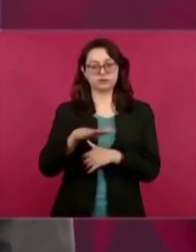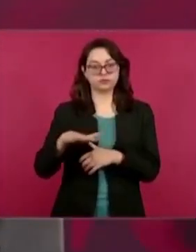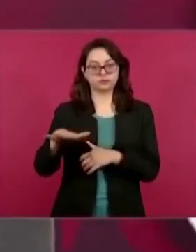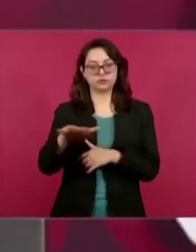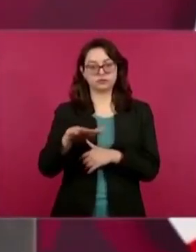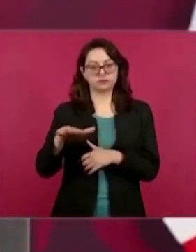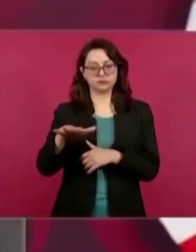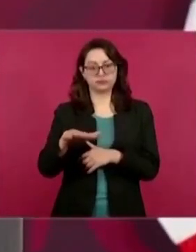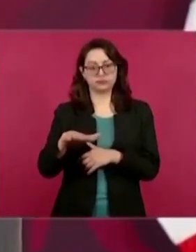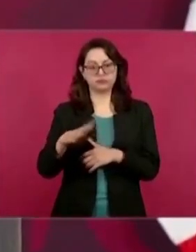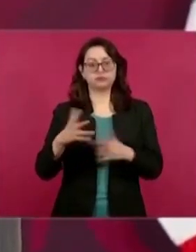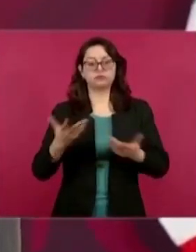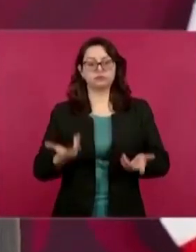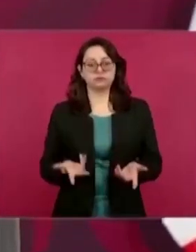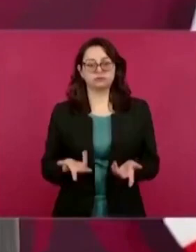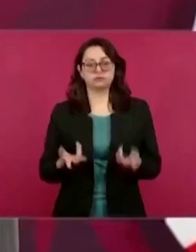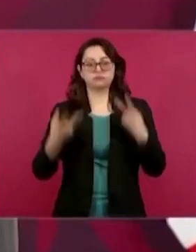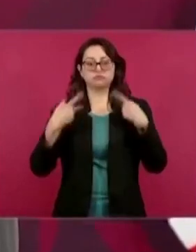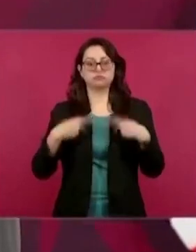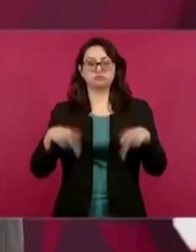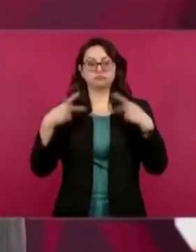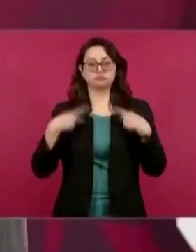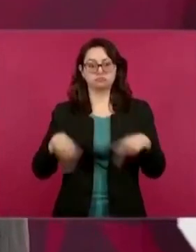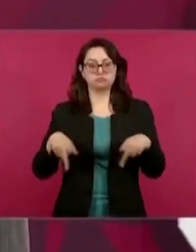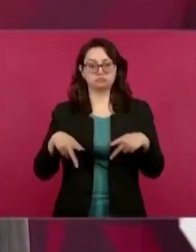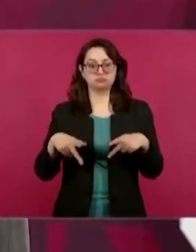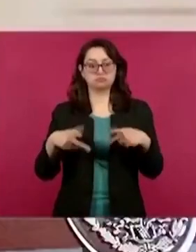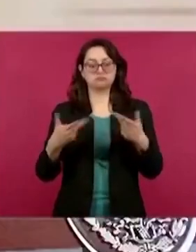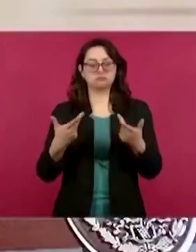grupos de delincuencia organizada